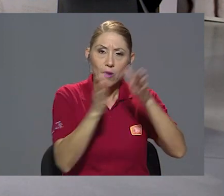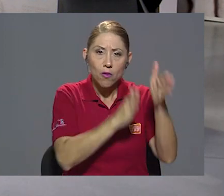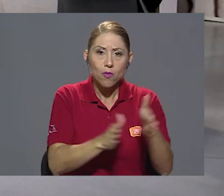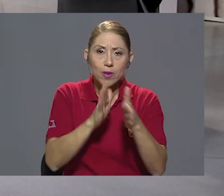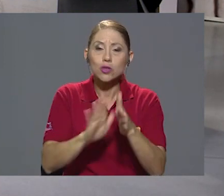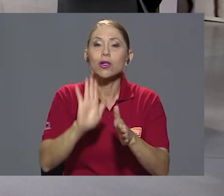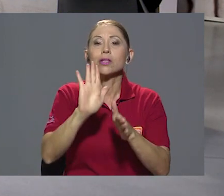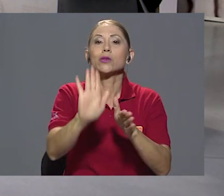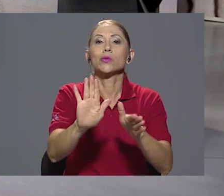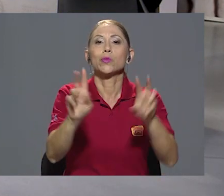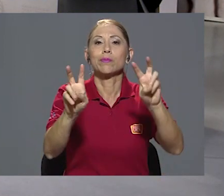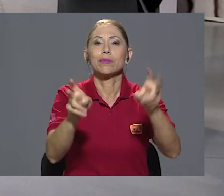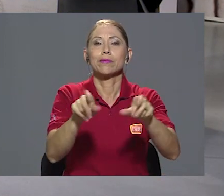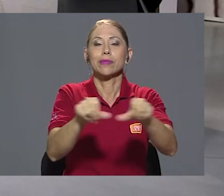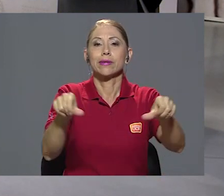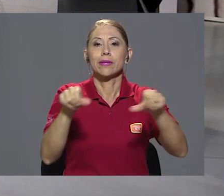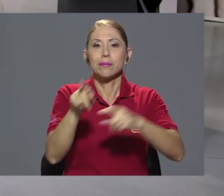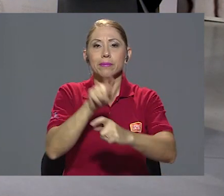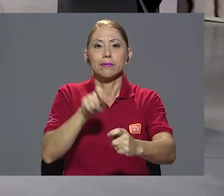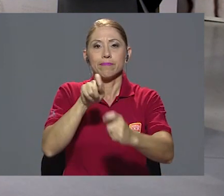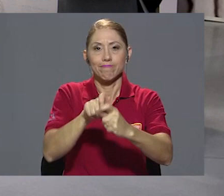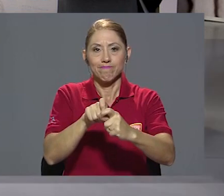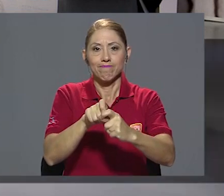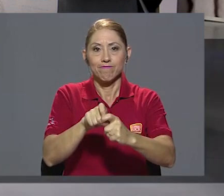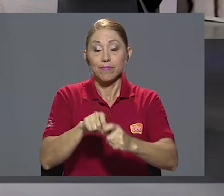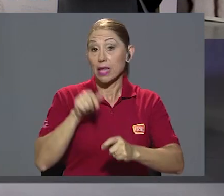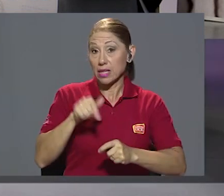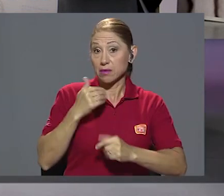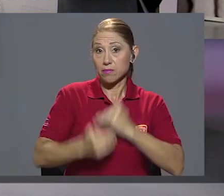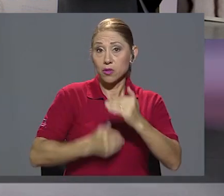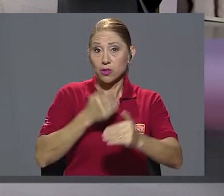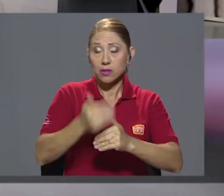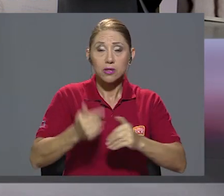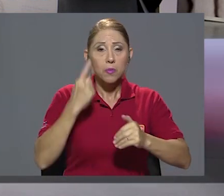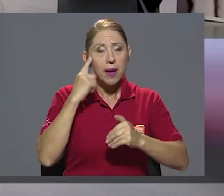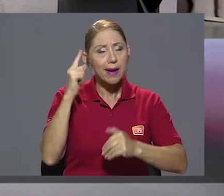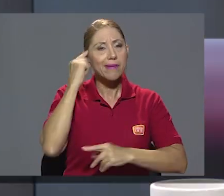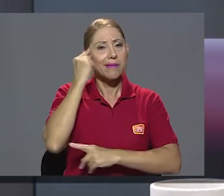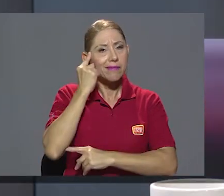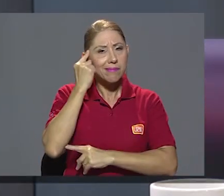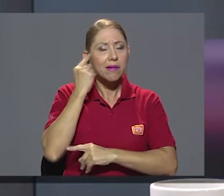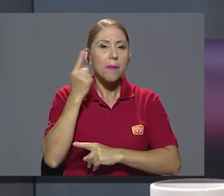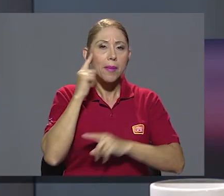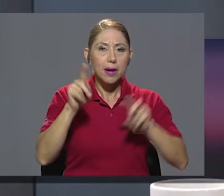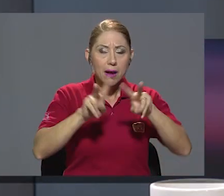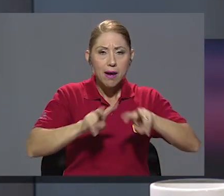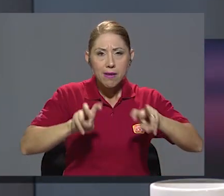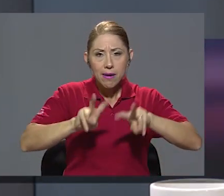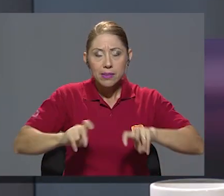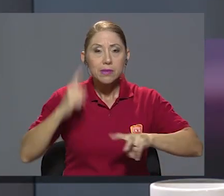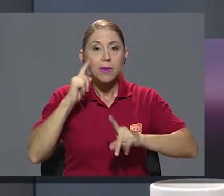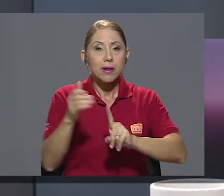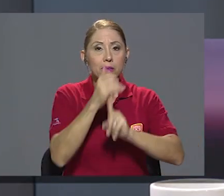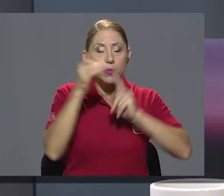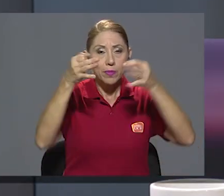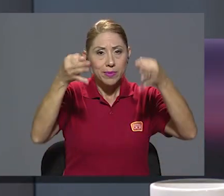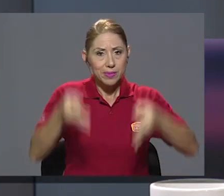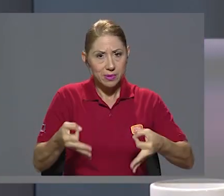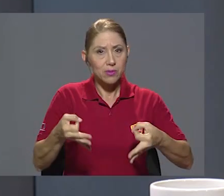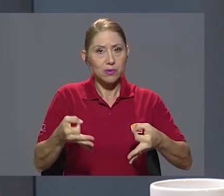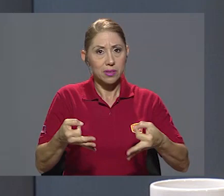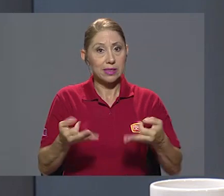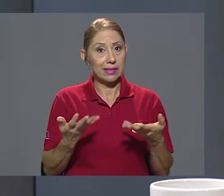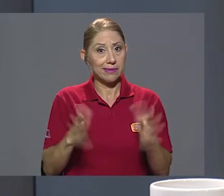campo específico. En ese sentido, me parece que este proceso de reflexión, de análisis y de toma de decisiones que la